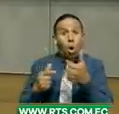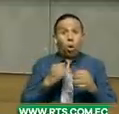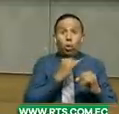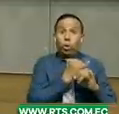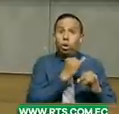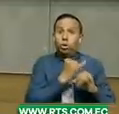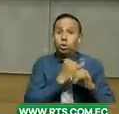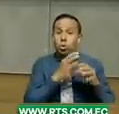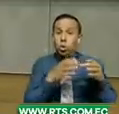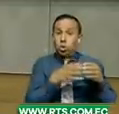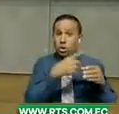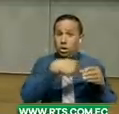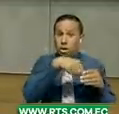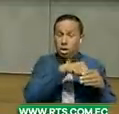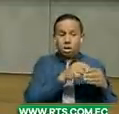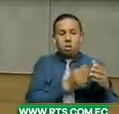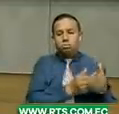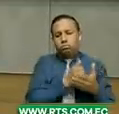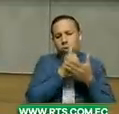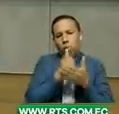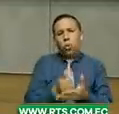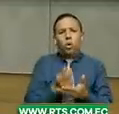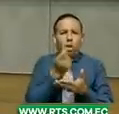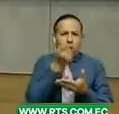económico para los pequeños y sus padres.